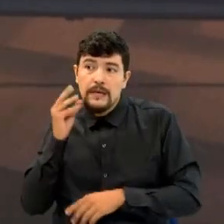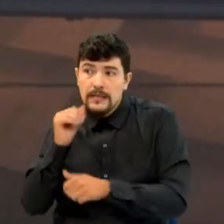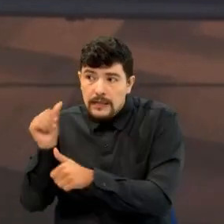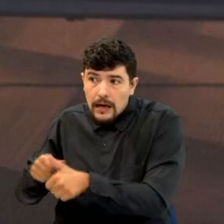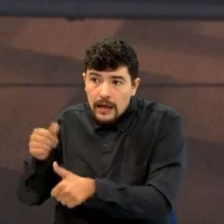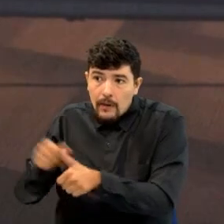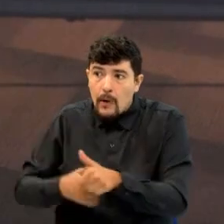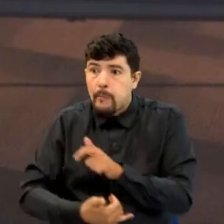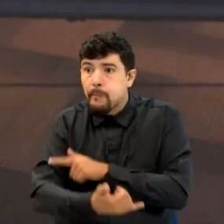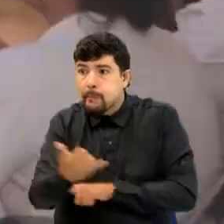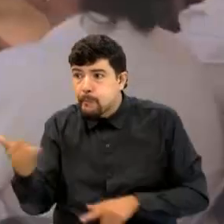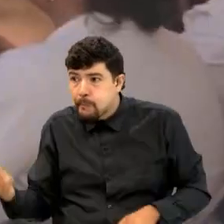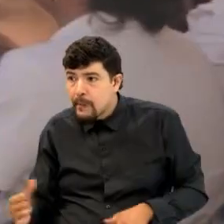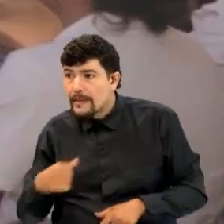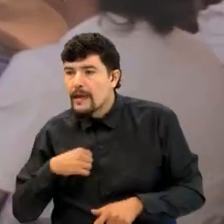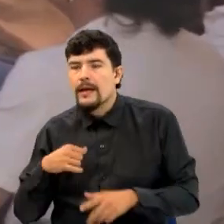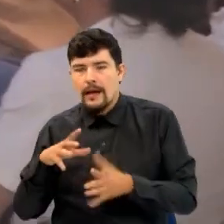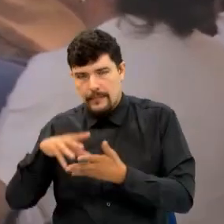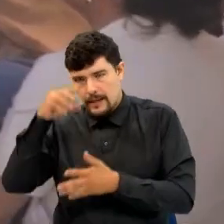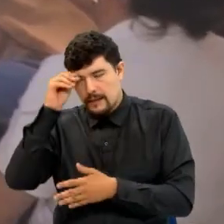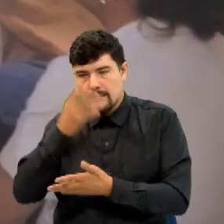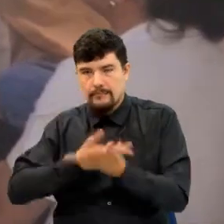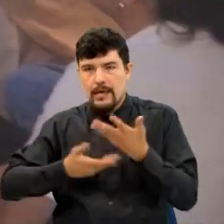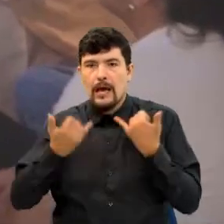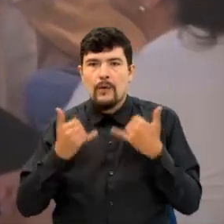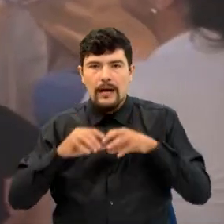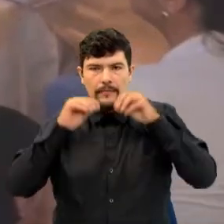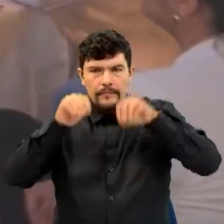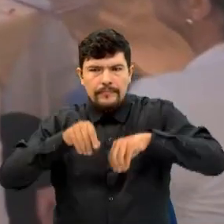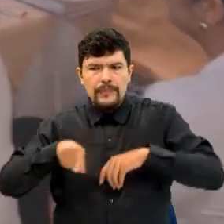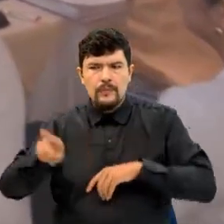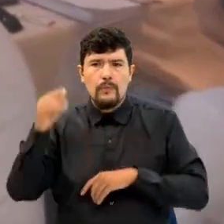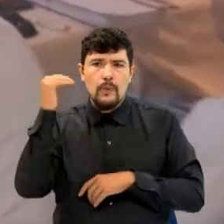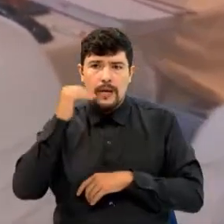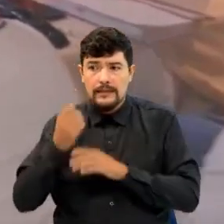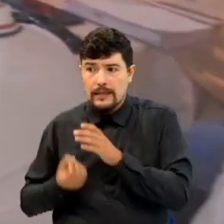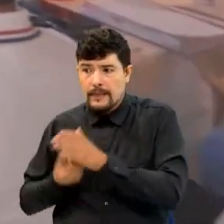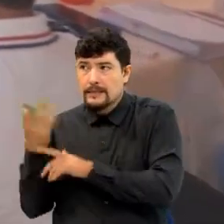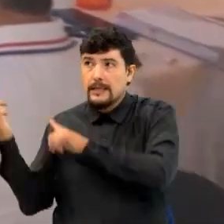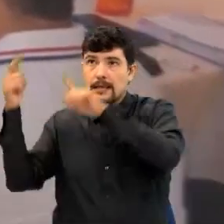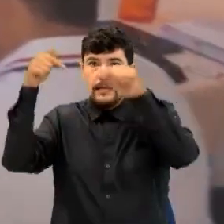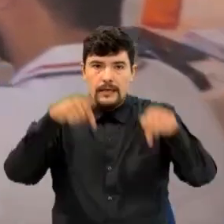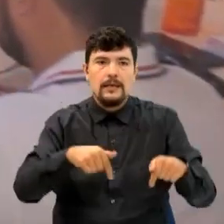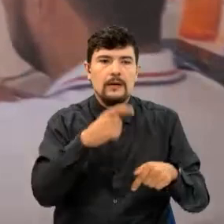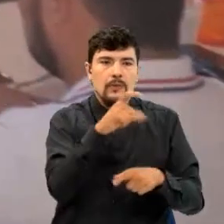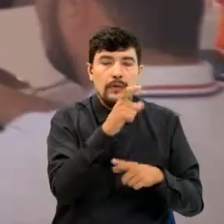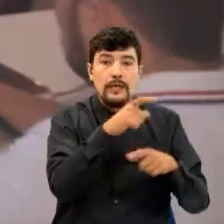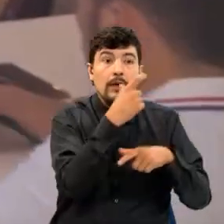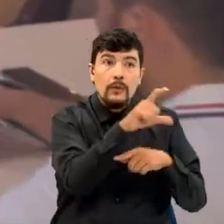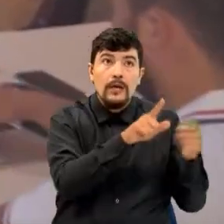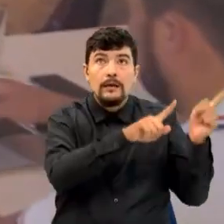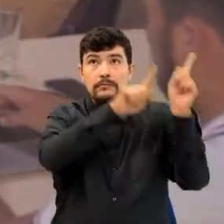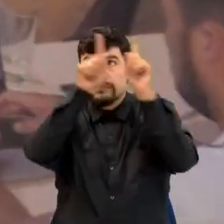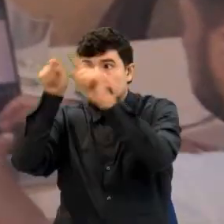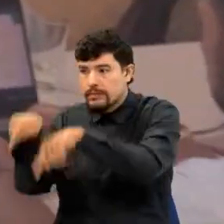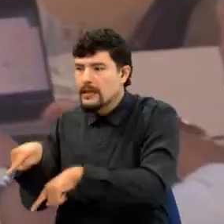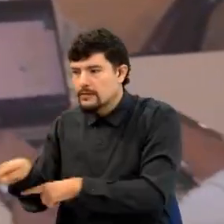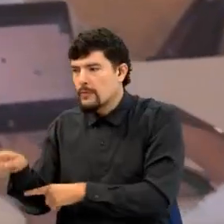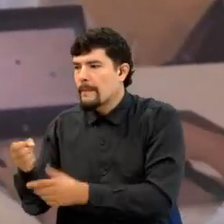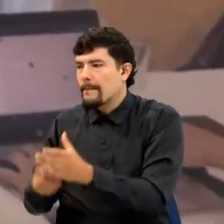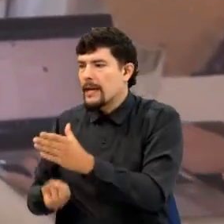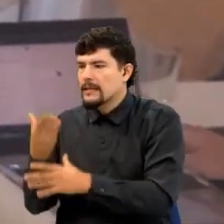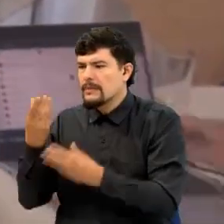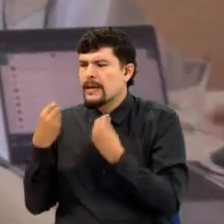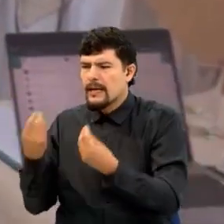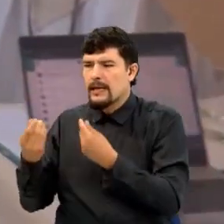una de nosotras teníamos. En medio de las capacitaciones, las mujeres de Pasto viajaron a Cúcuta y las de Cúcuta viajaron a Pasto para